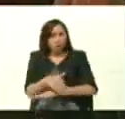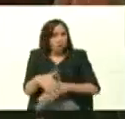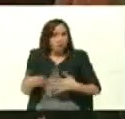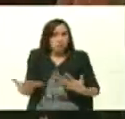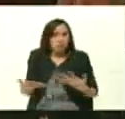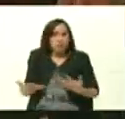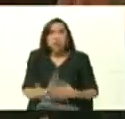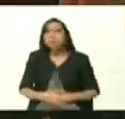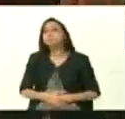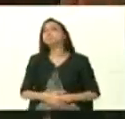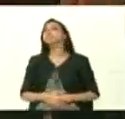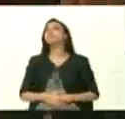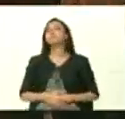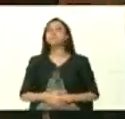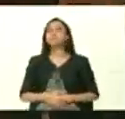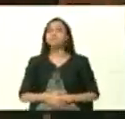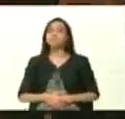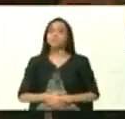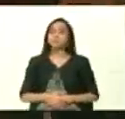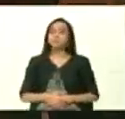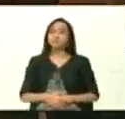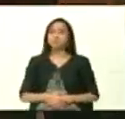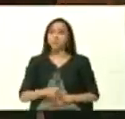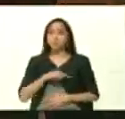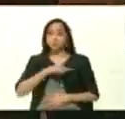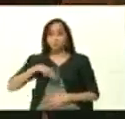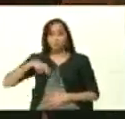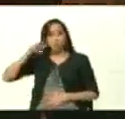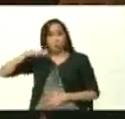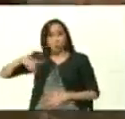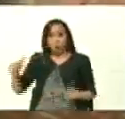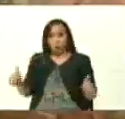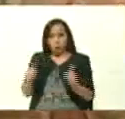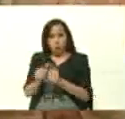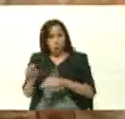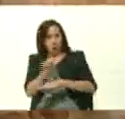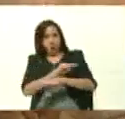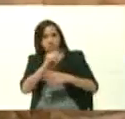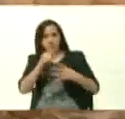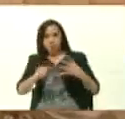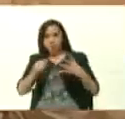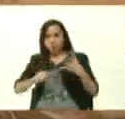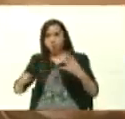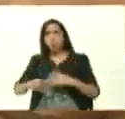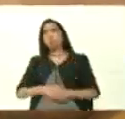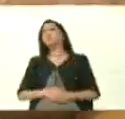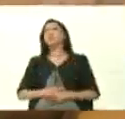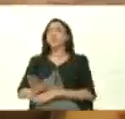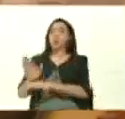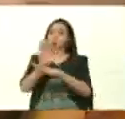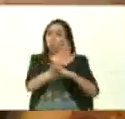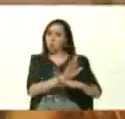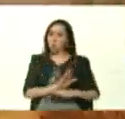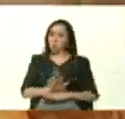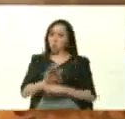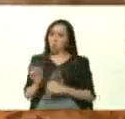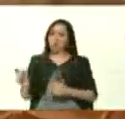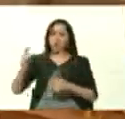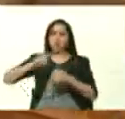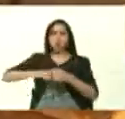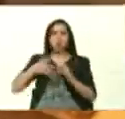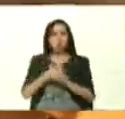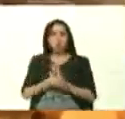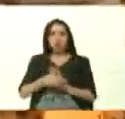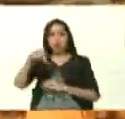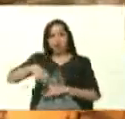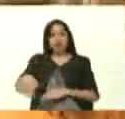que espontáneamente nuestro pueblo, junto a las misiones de protección a nuestro pueblo, se incorporan a la feria.